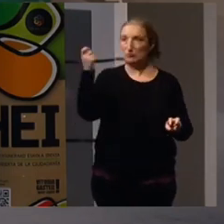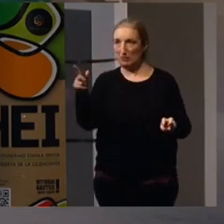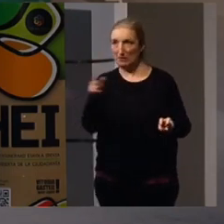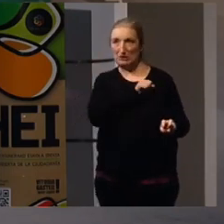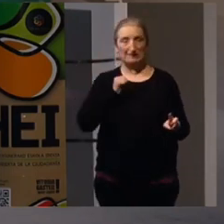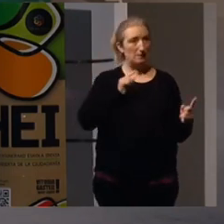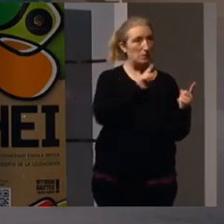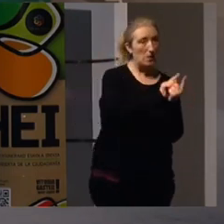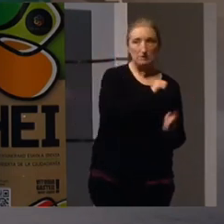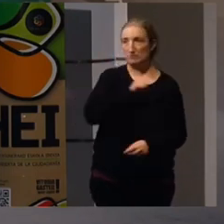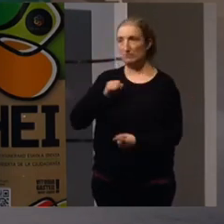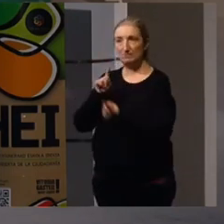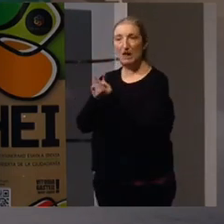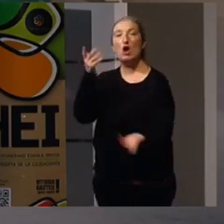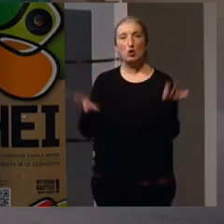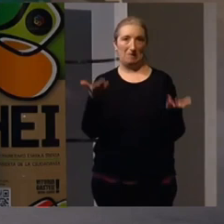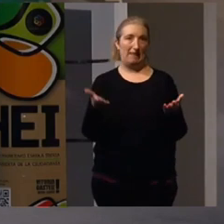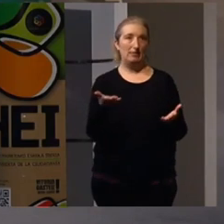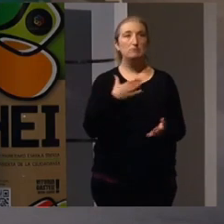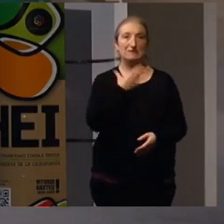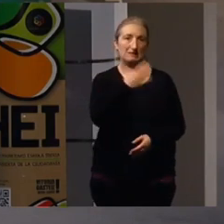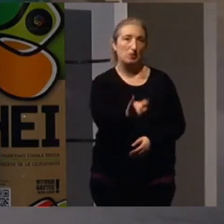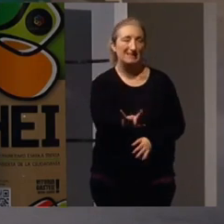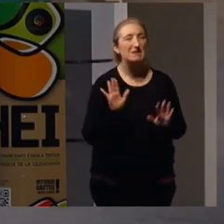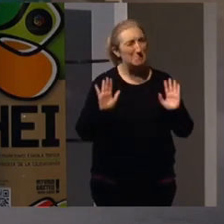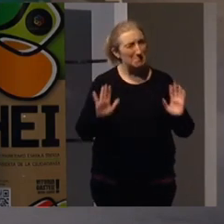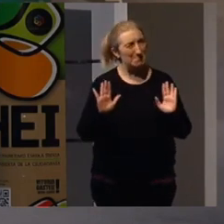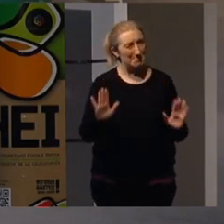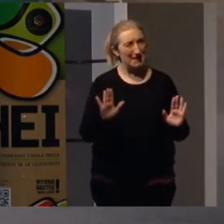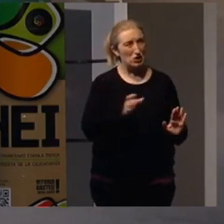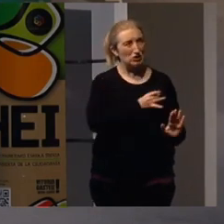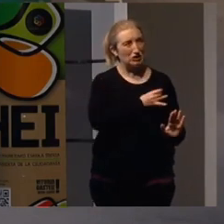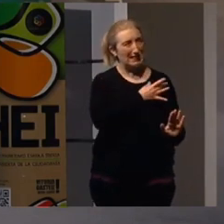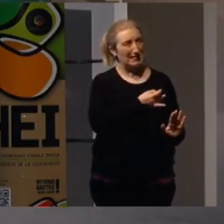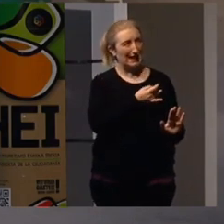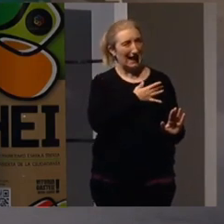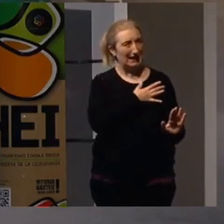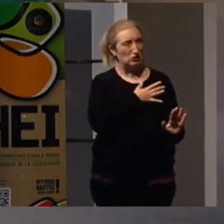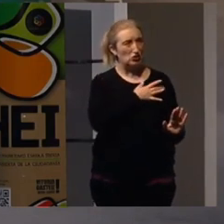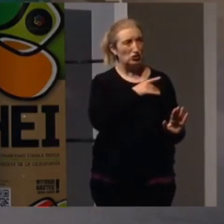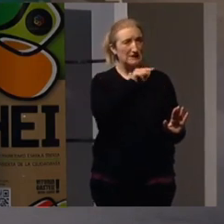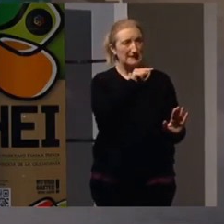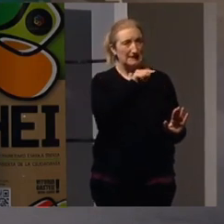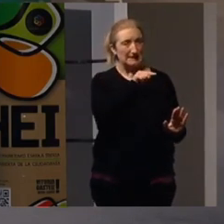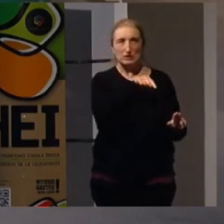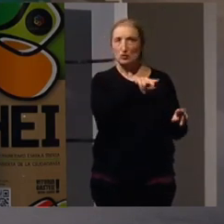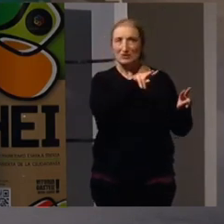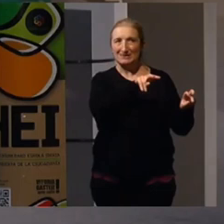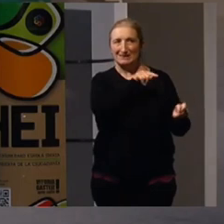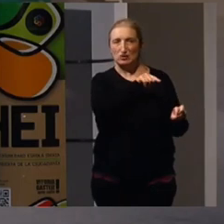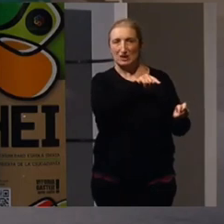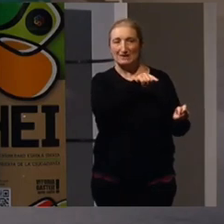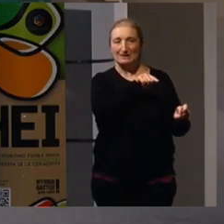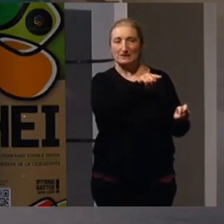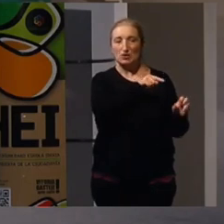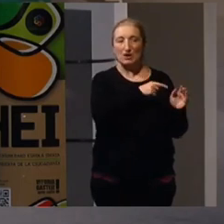ahí tendría sentido esta comparación. Pero lo relevante de los sindicatos no es eso, o sea, no es tanto eso,